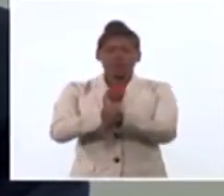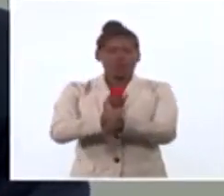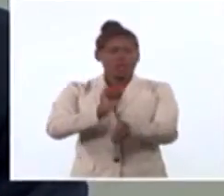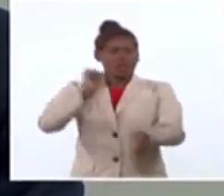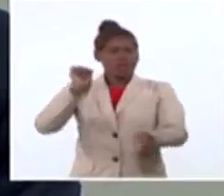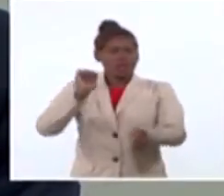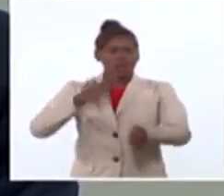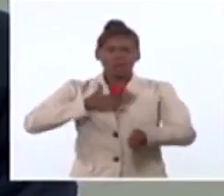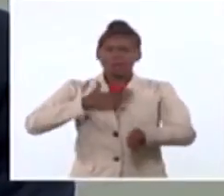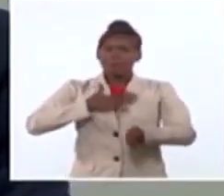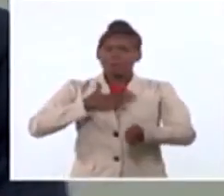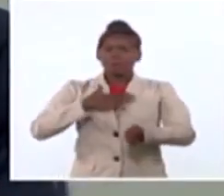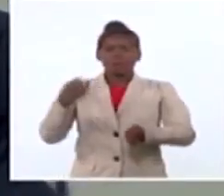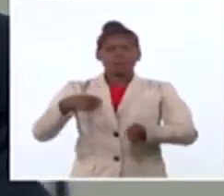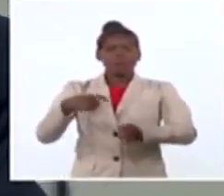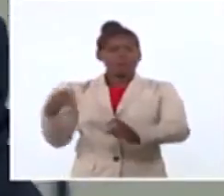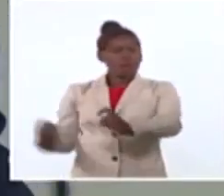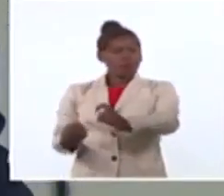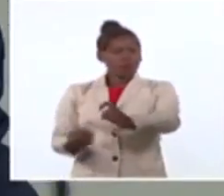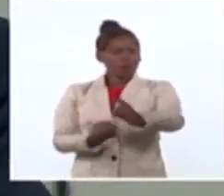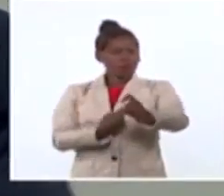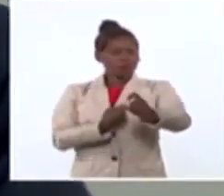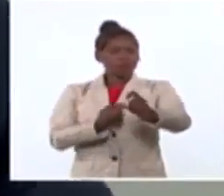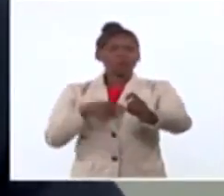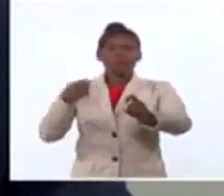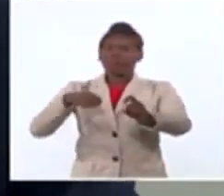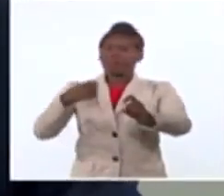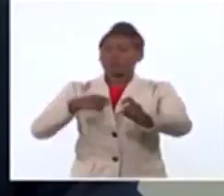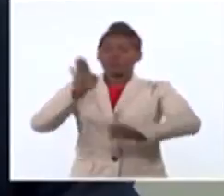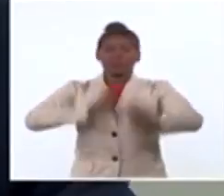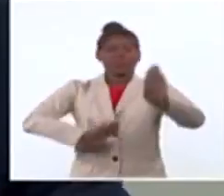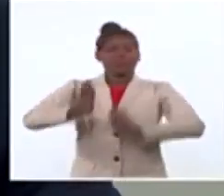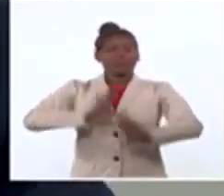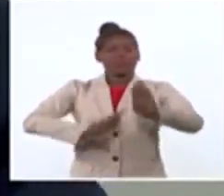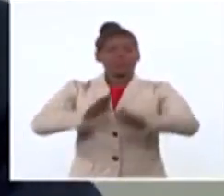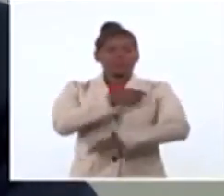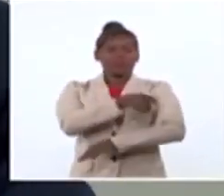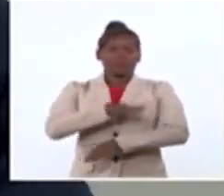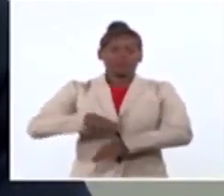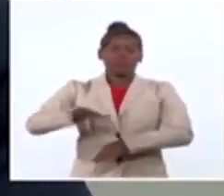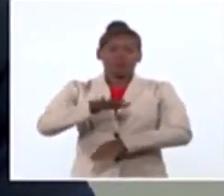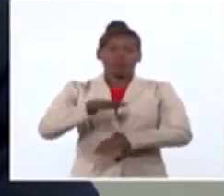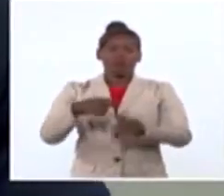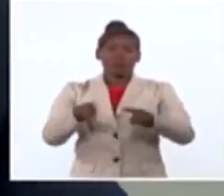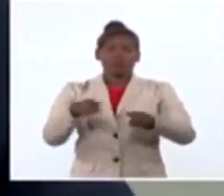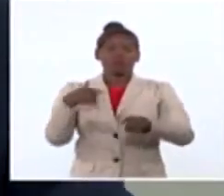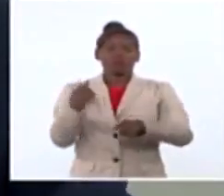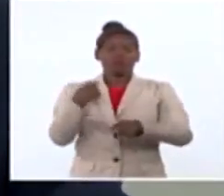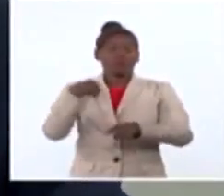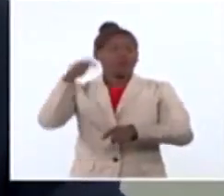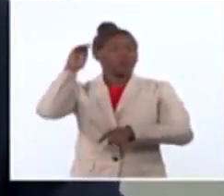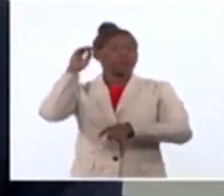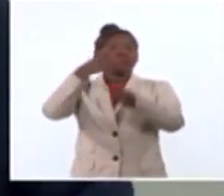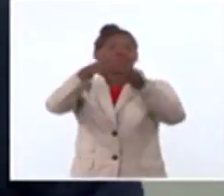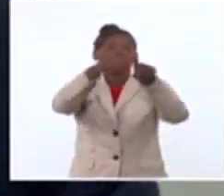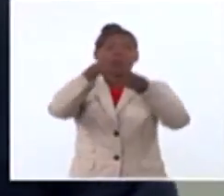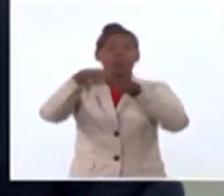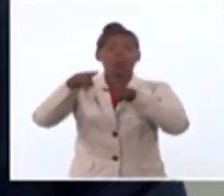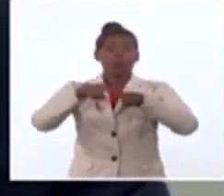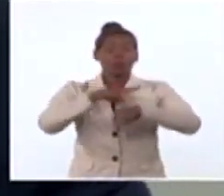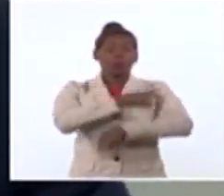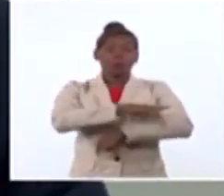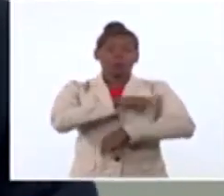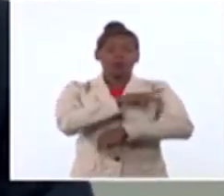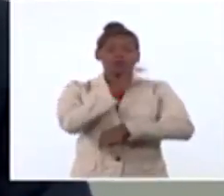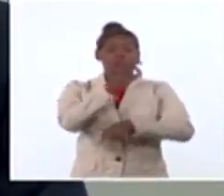incluso de sumar a otros países del planeta a esa política. El gobierno de los